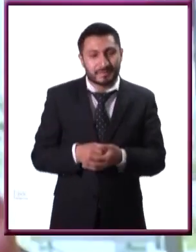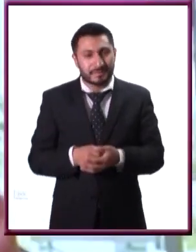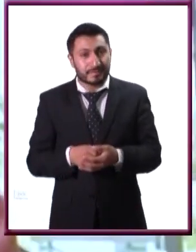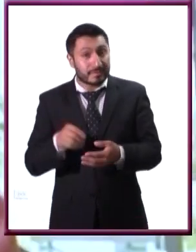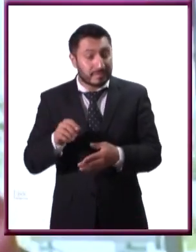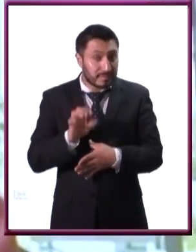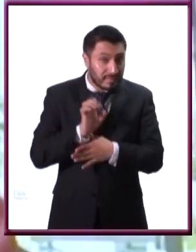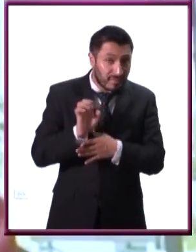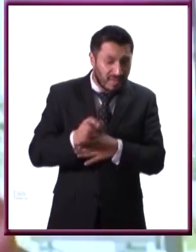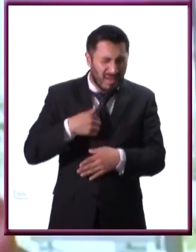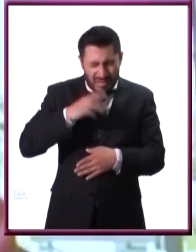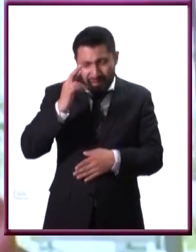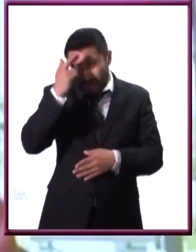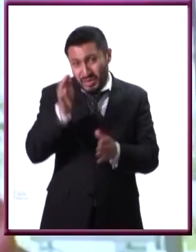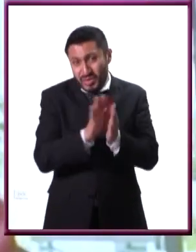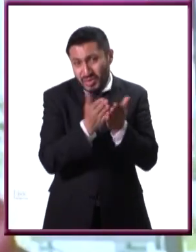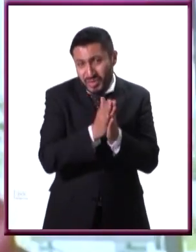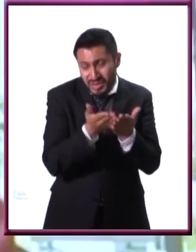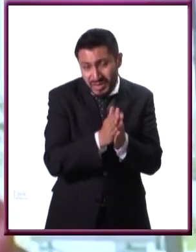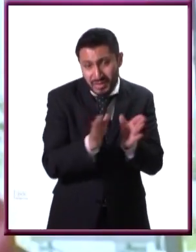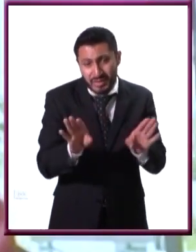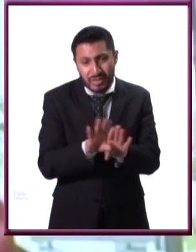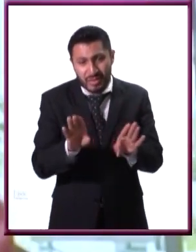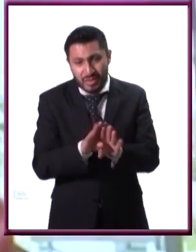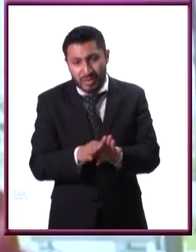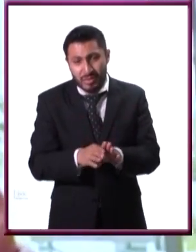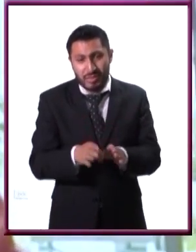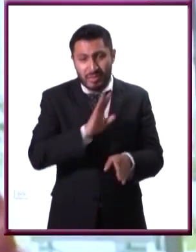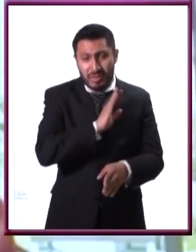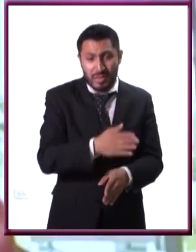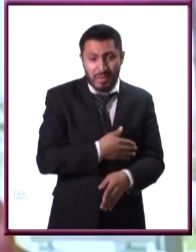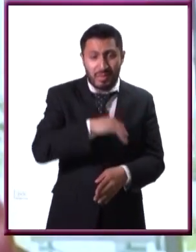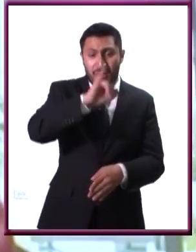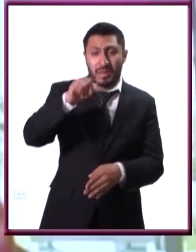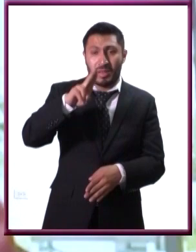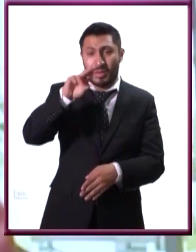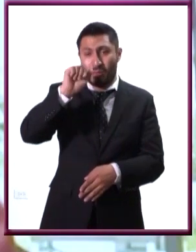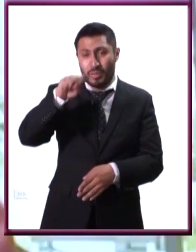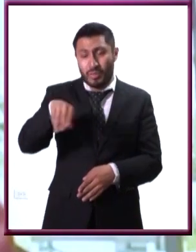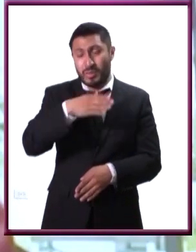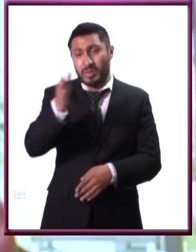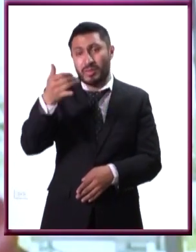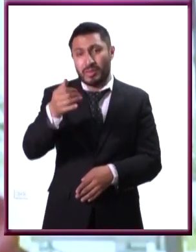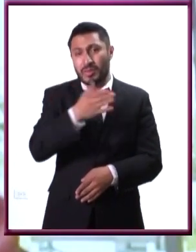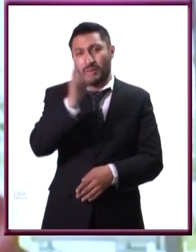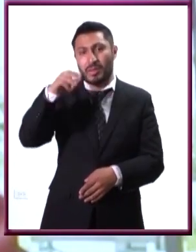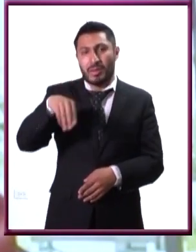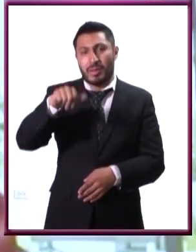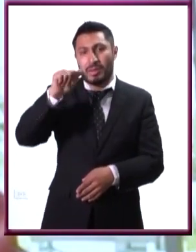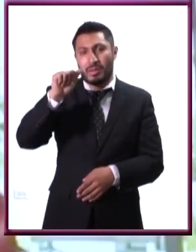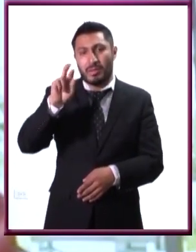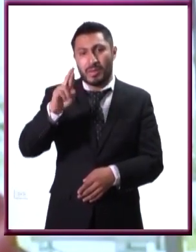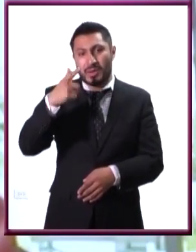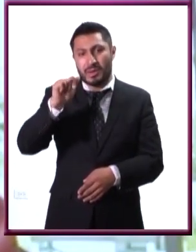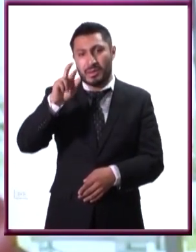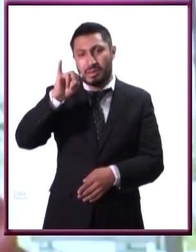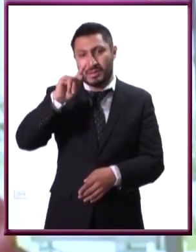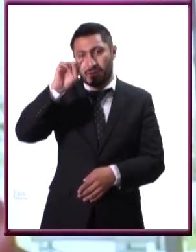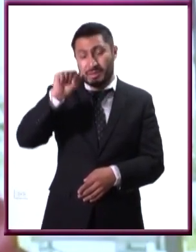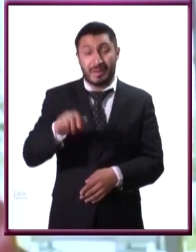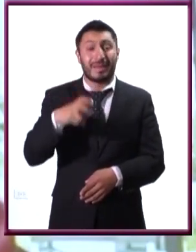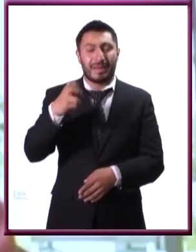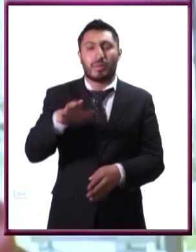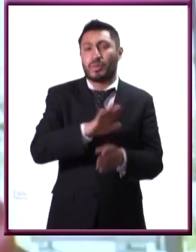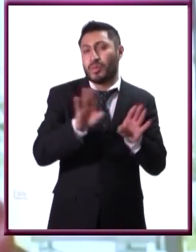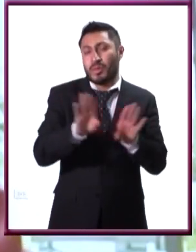pequeños. Y entonces me acuerdo que ese libro era uno que, bueno, en español se llamaba Juan y Margarita, que no era otro que la historia de Hansel